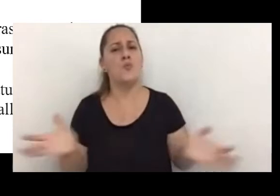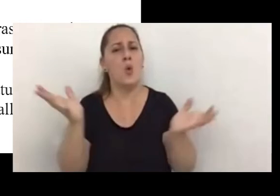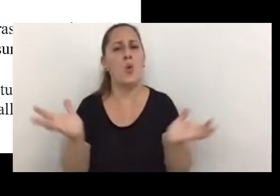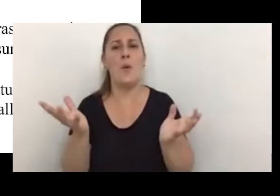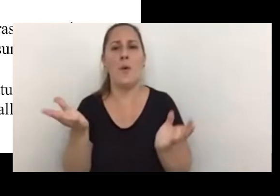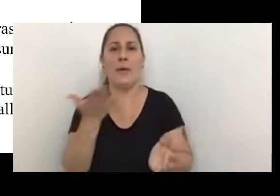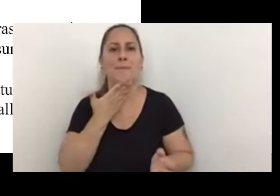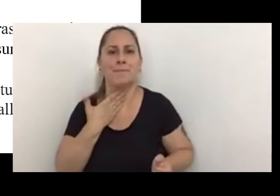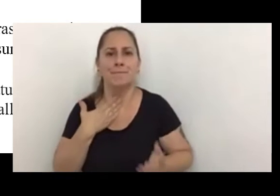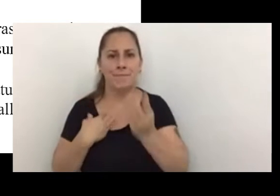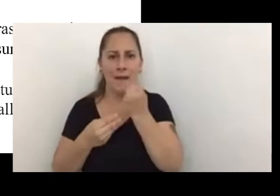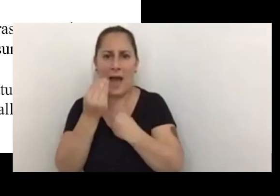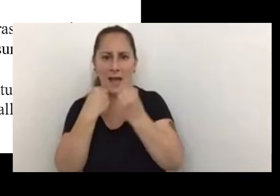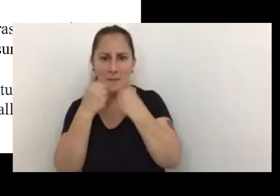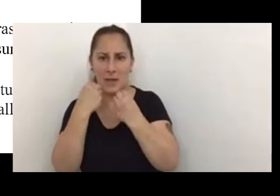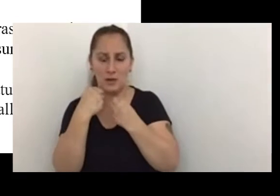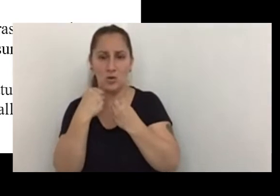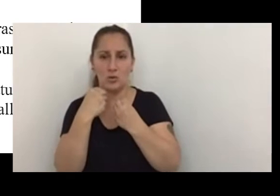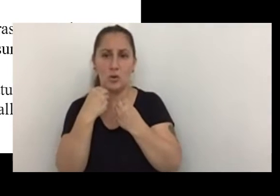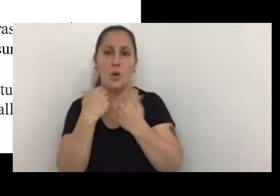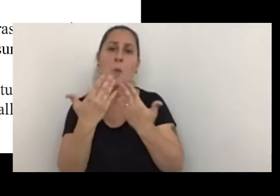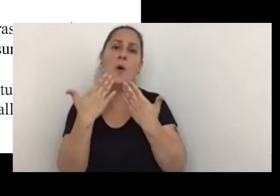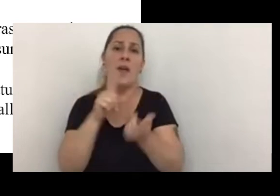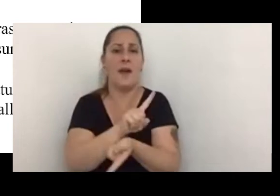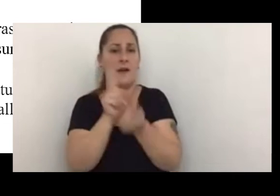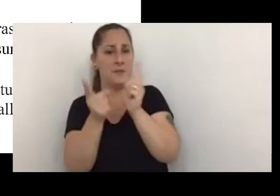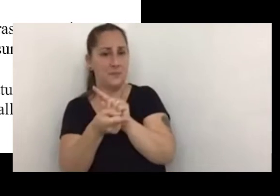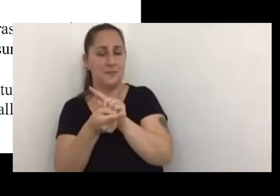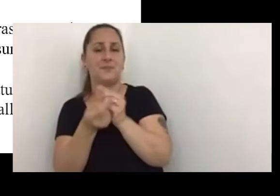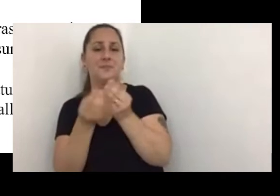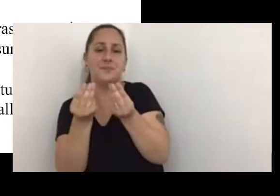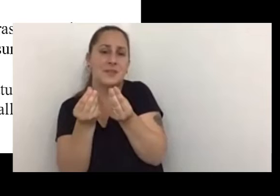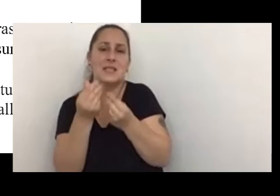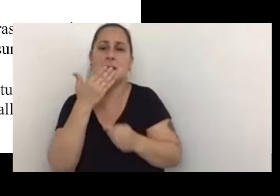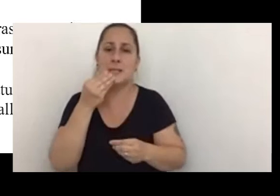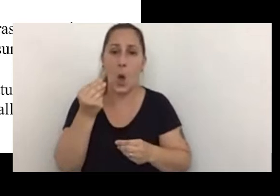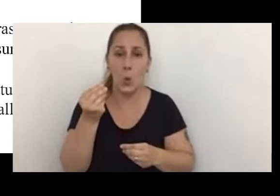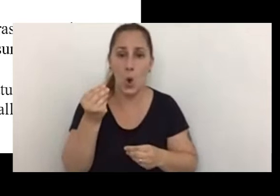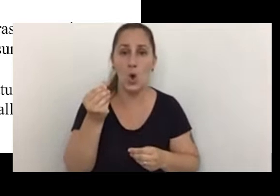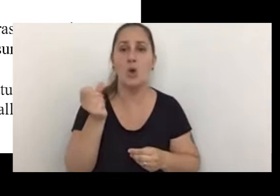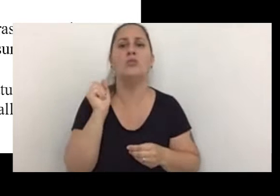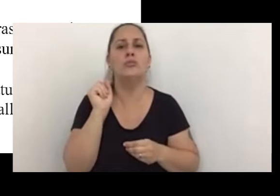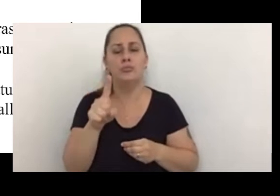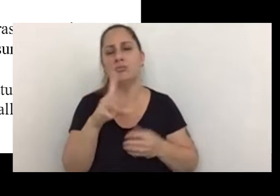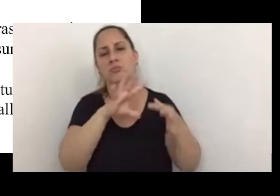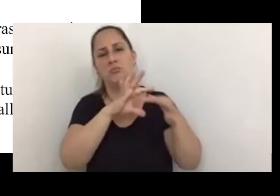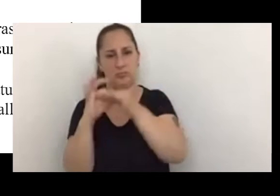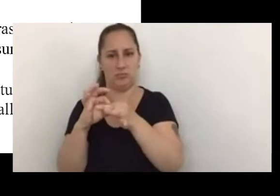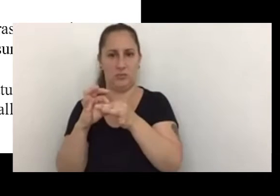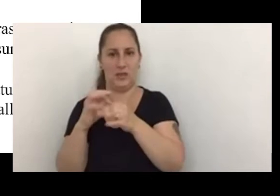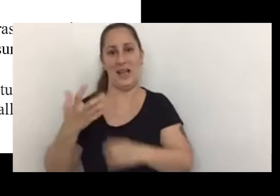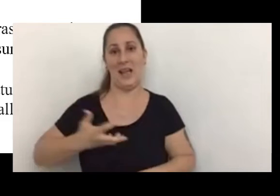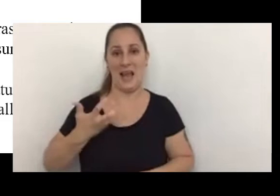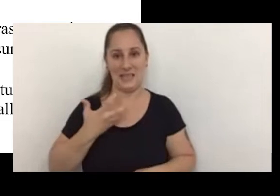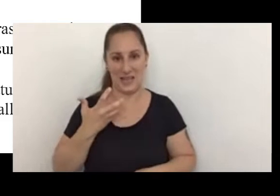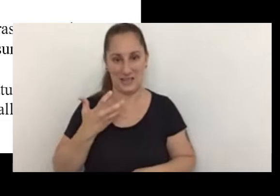que utilizarían para reemplazar las texturas y sabores que están asociados a las grasas saturadas.